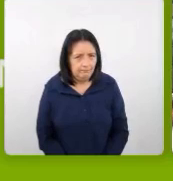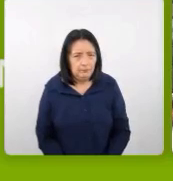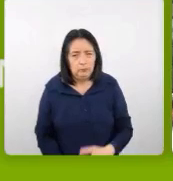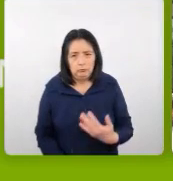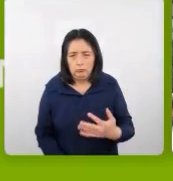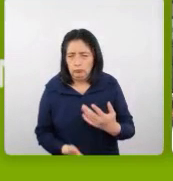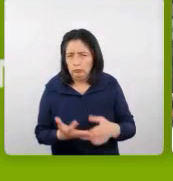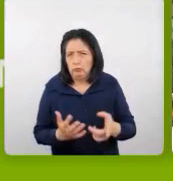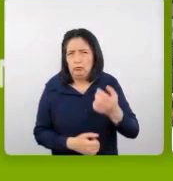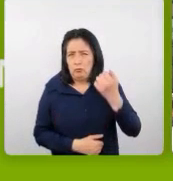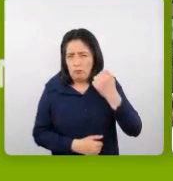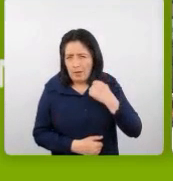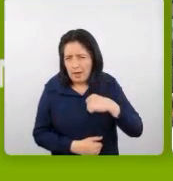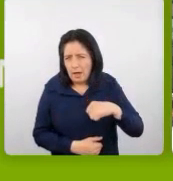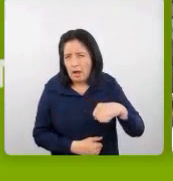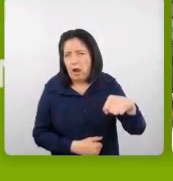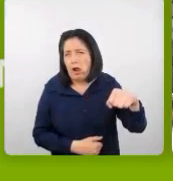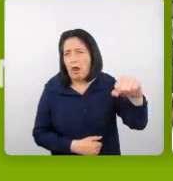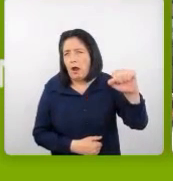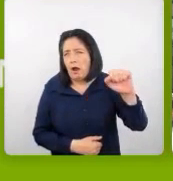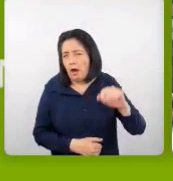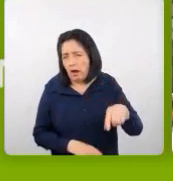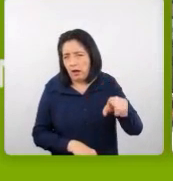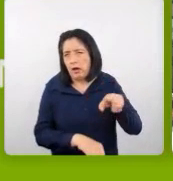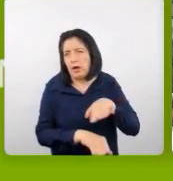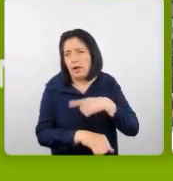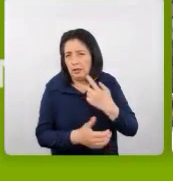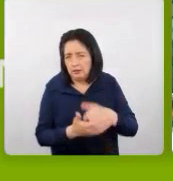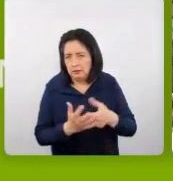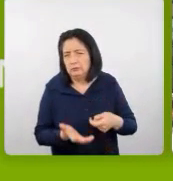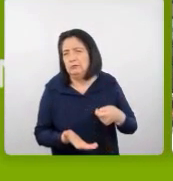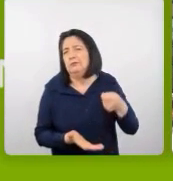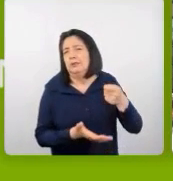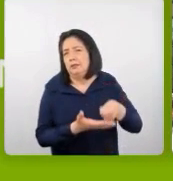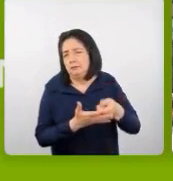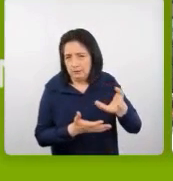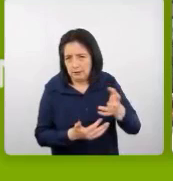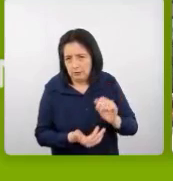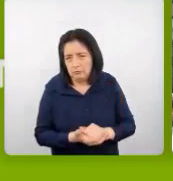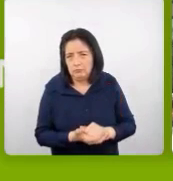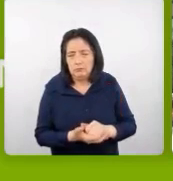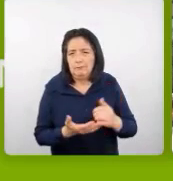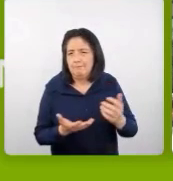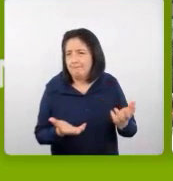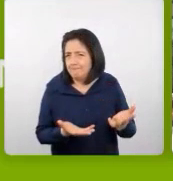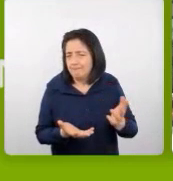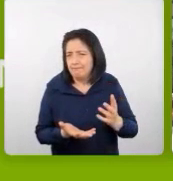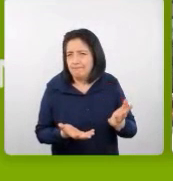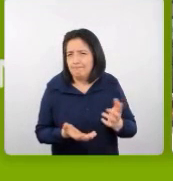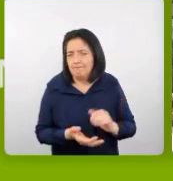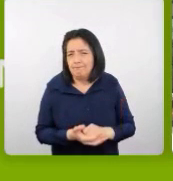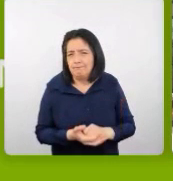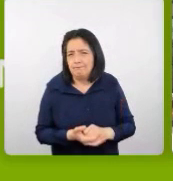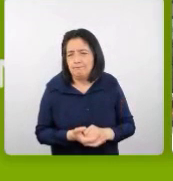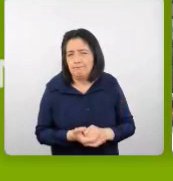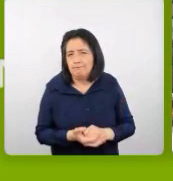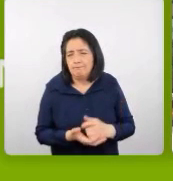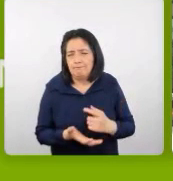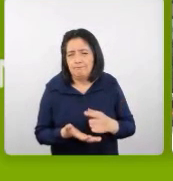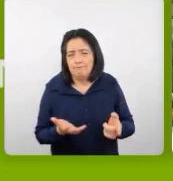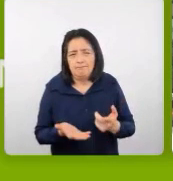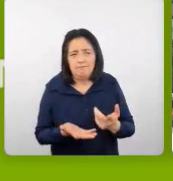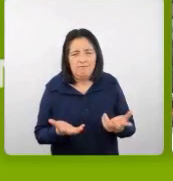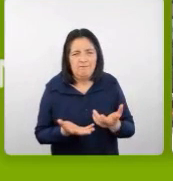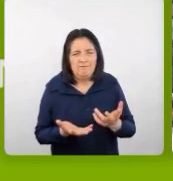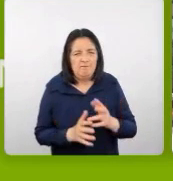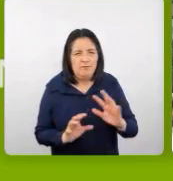largo, es una inversión y no cabe, por cuál no, complementarnos